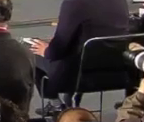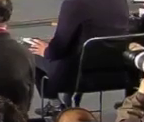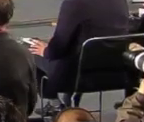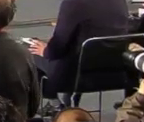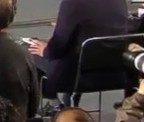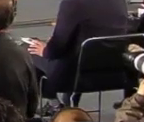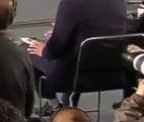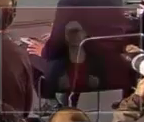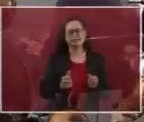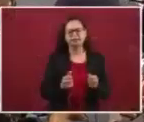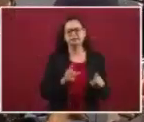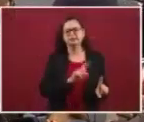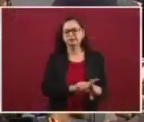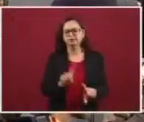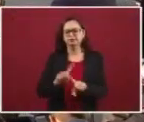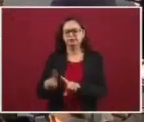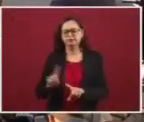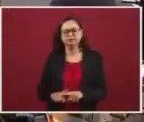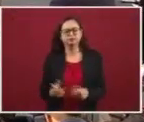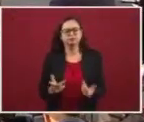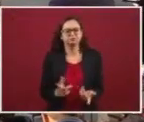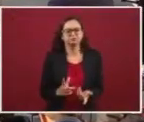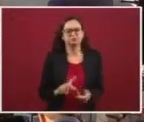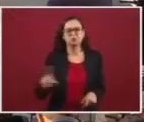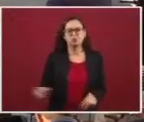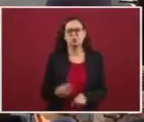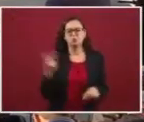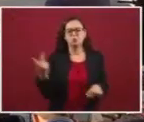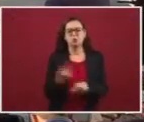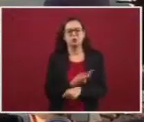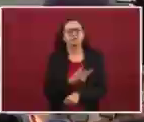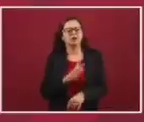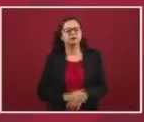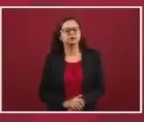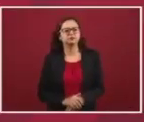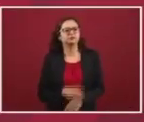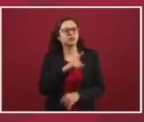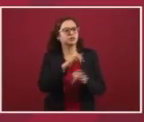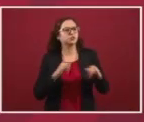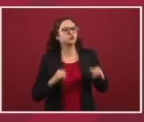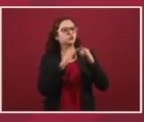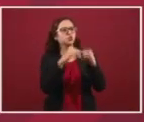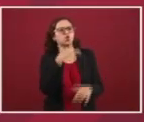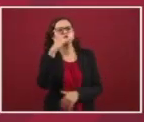Y resulta que la corrupción no era delito grave.